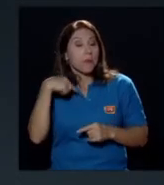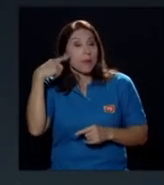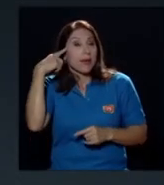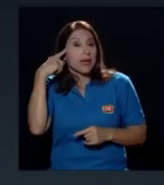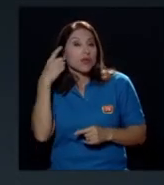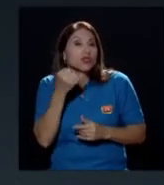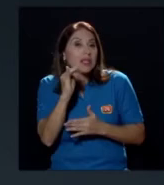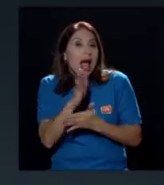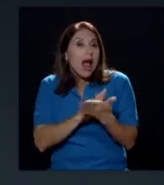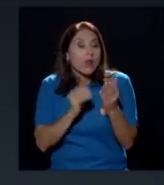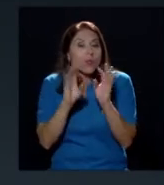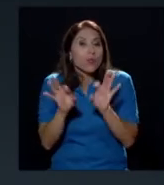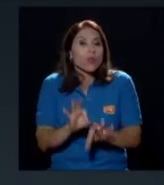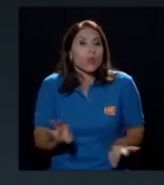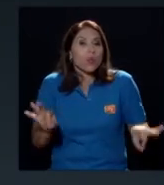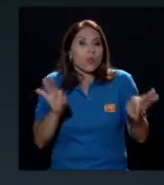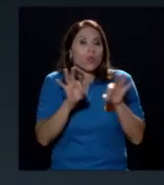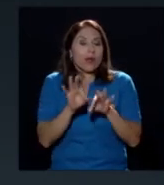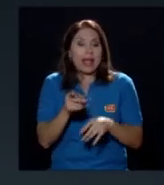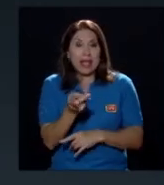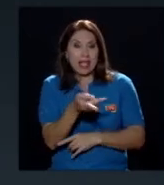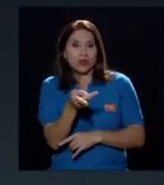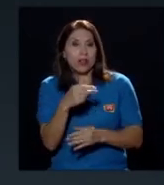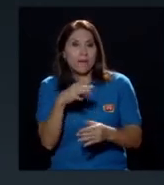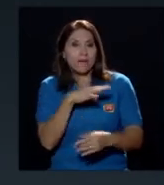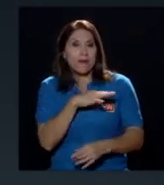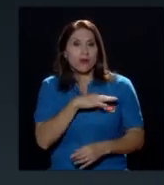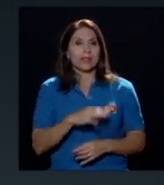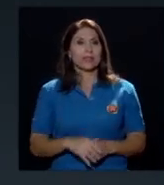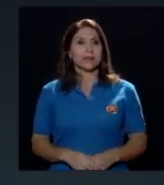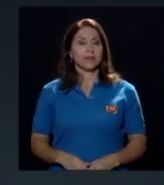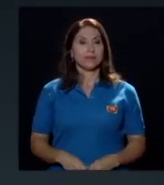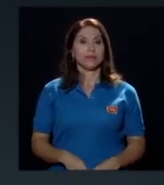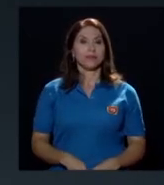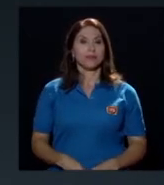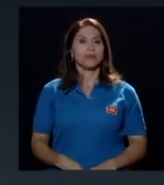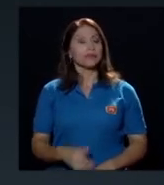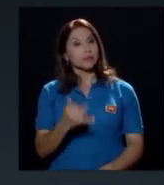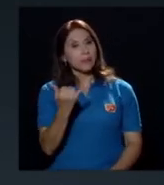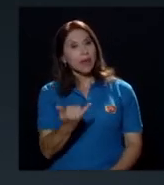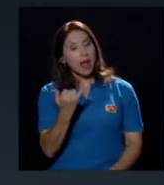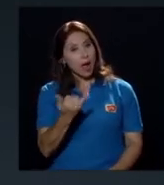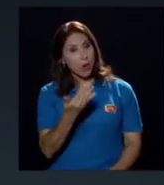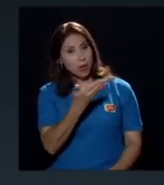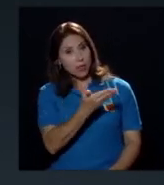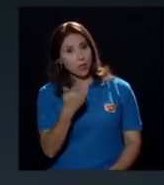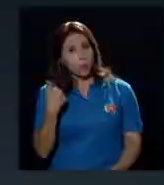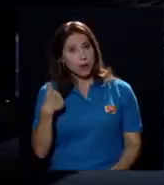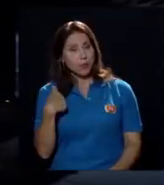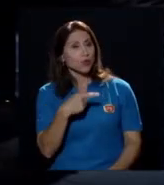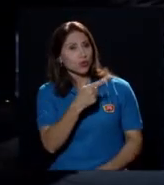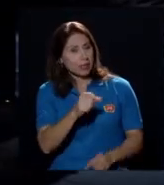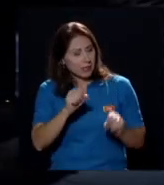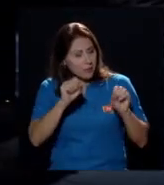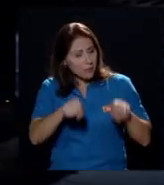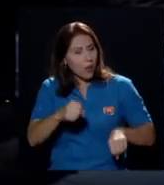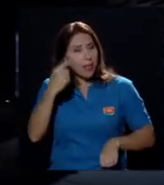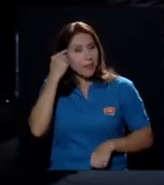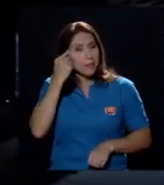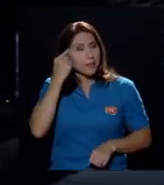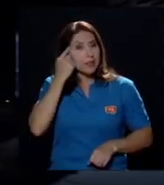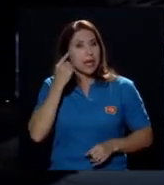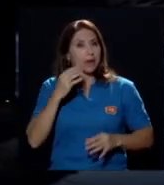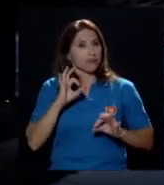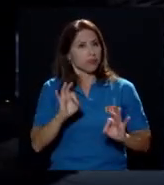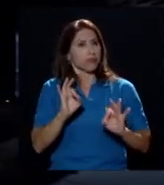ellos también la favorecieron. Ahora, don Marco Vinicio, pensemos en y usted que tiene esa capacidad de pensar